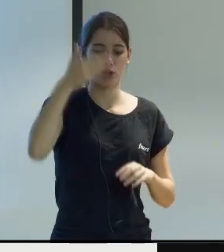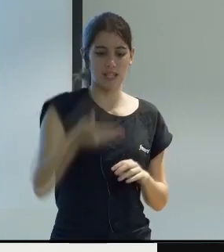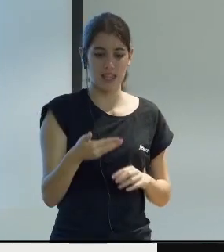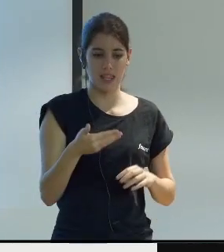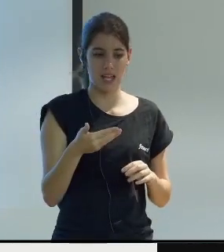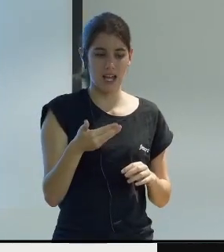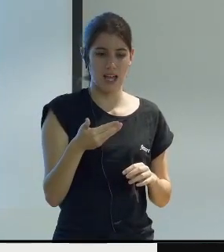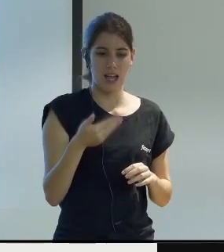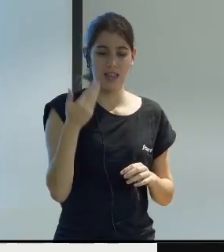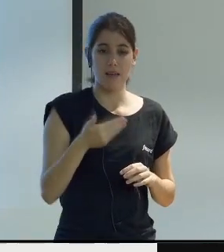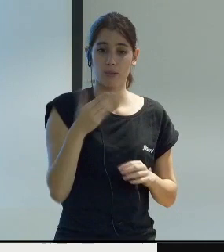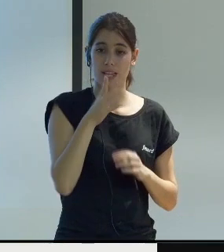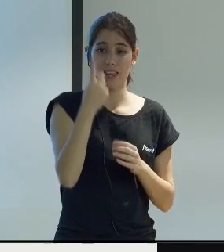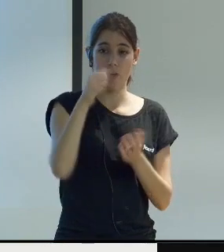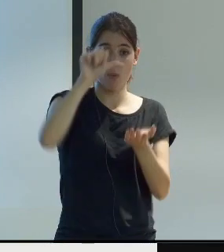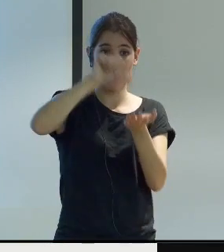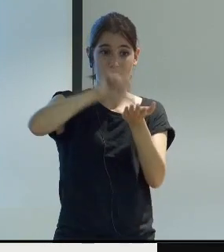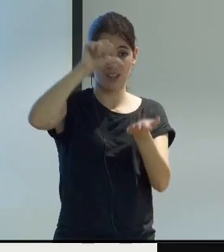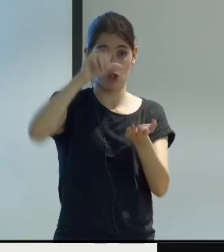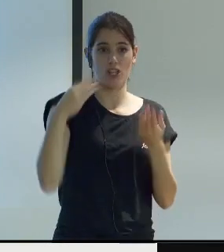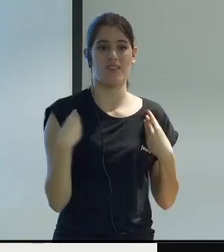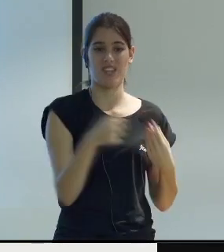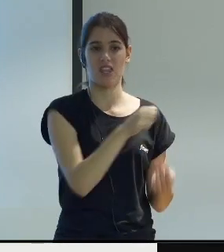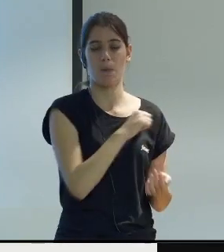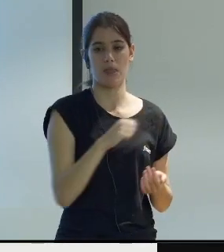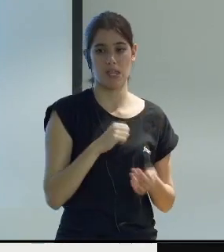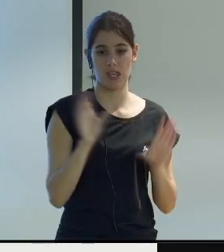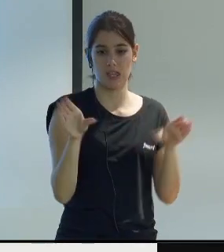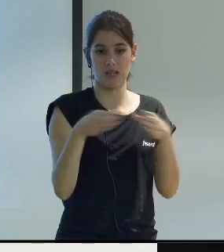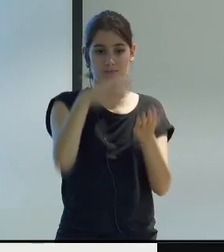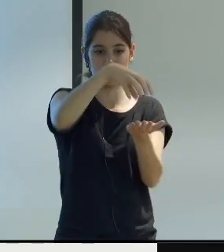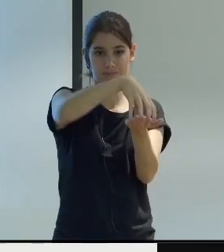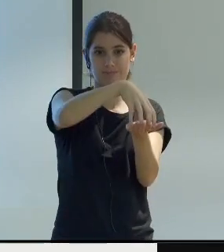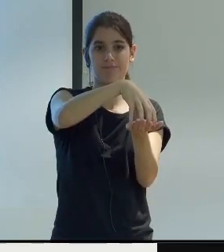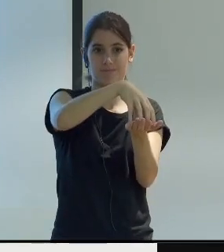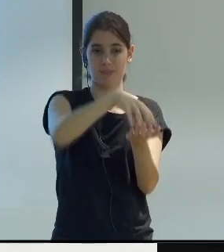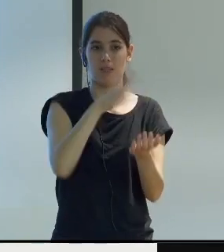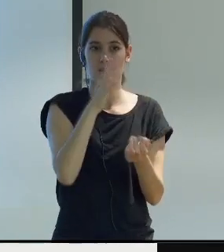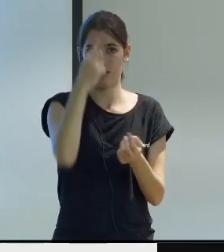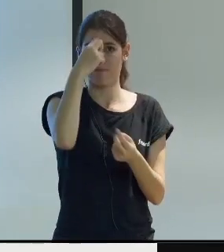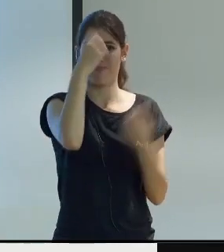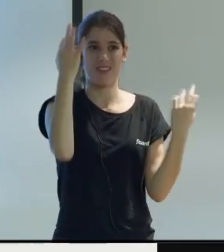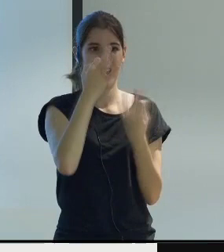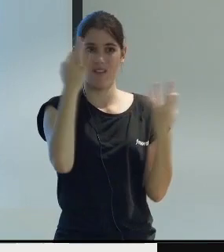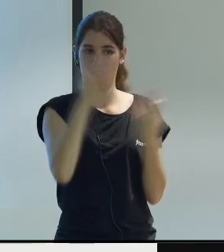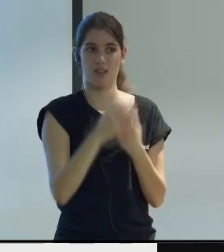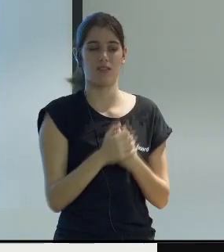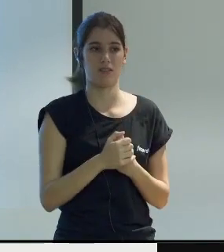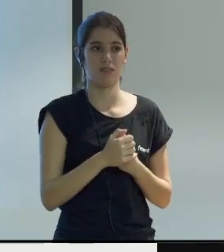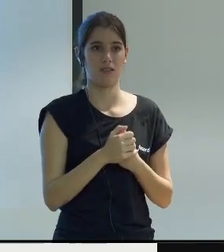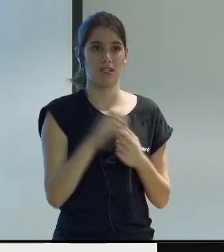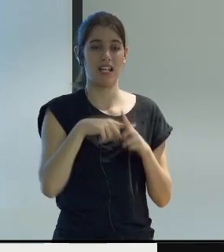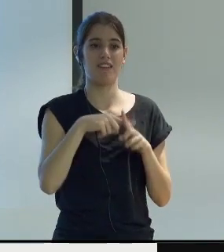de disponer de un centro de vida independiente y ha de ser tomado en consideración a